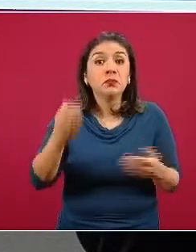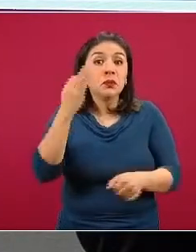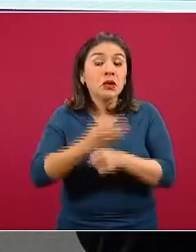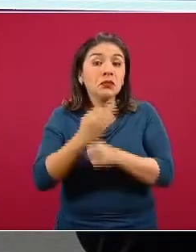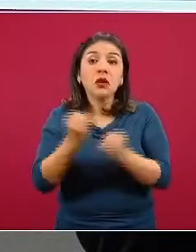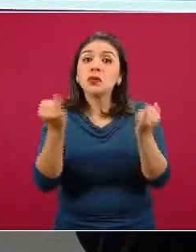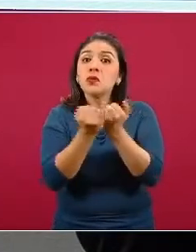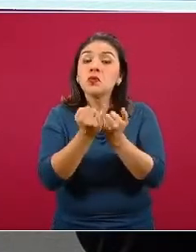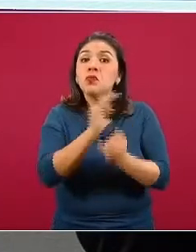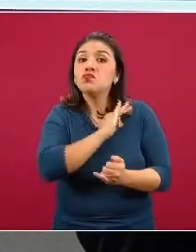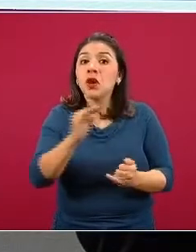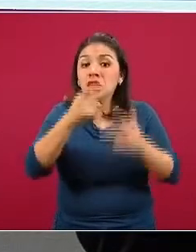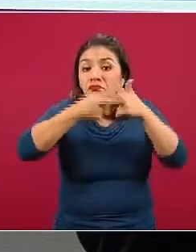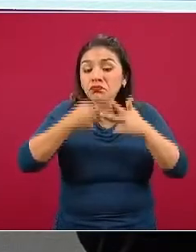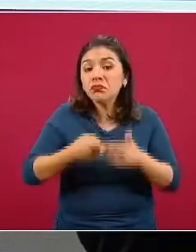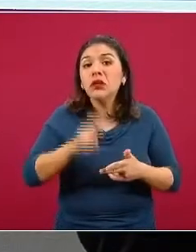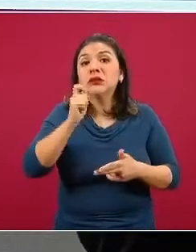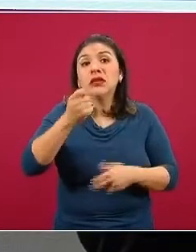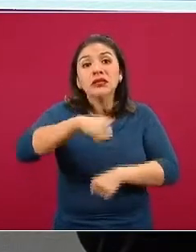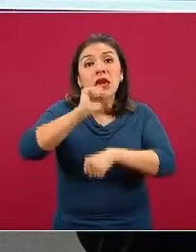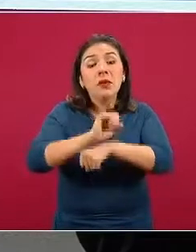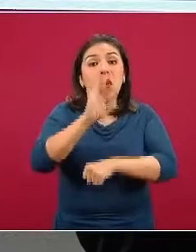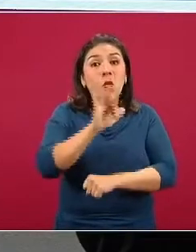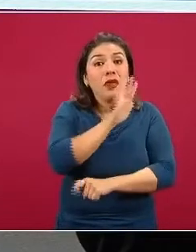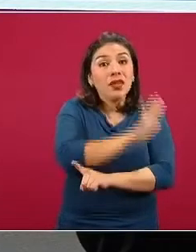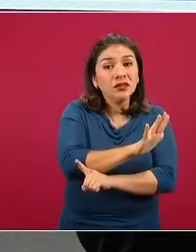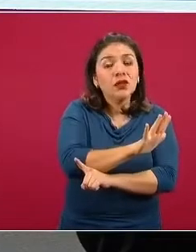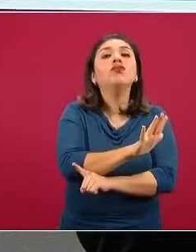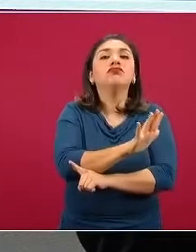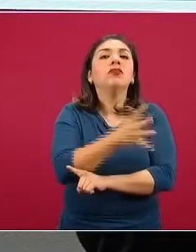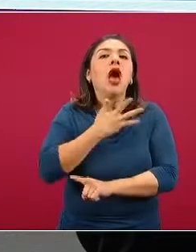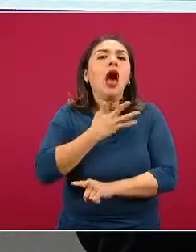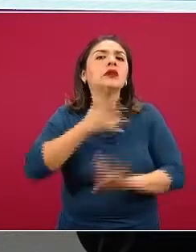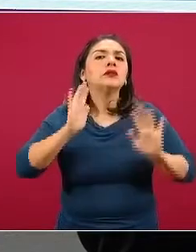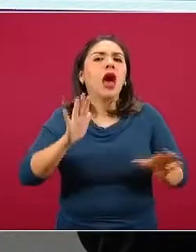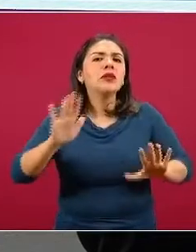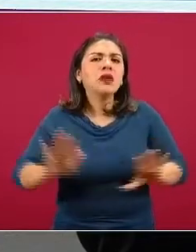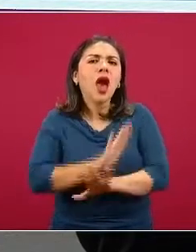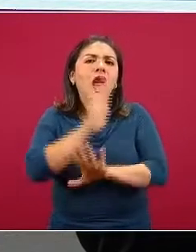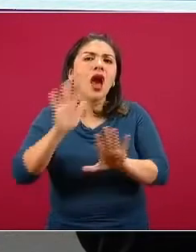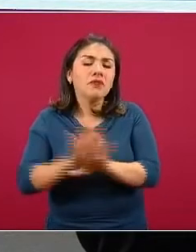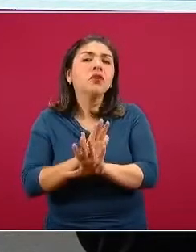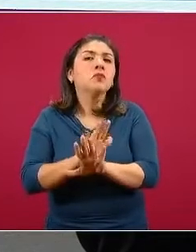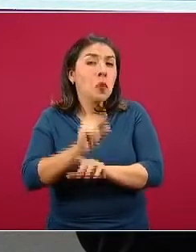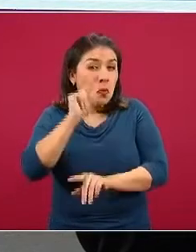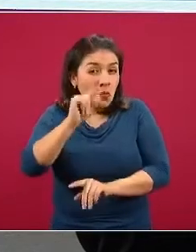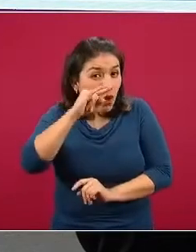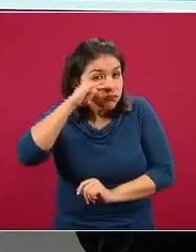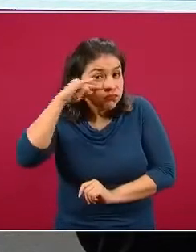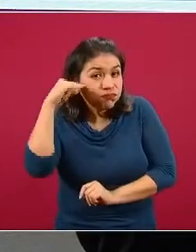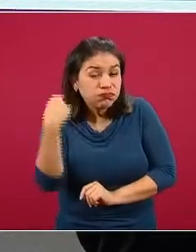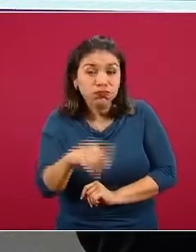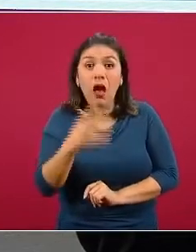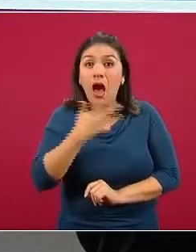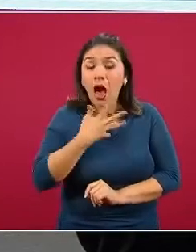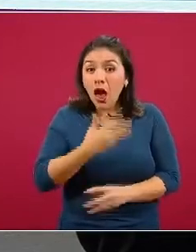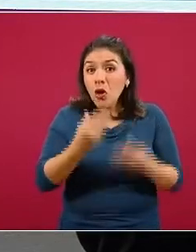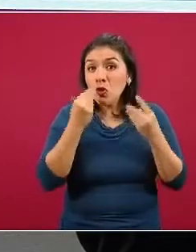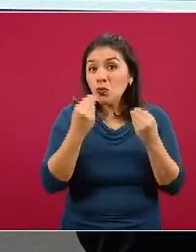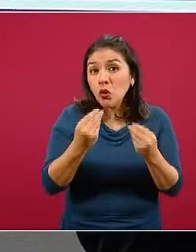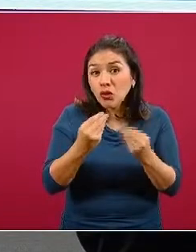también las estadísticas de la semana 45, ya con variaciones muy pocas o menores en